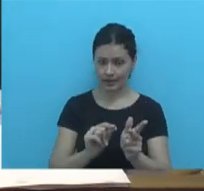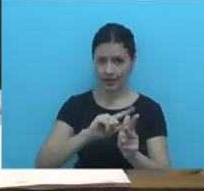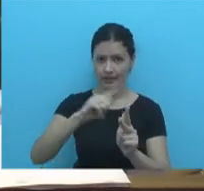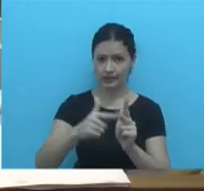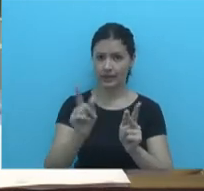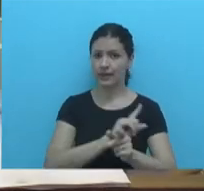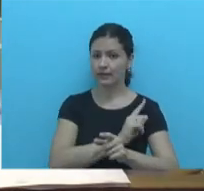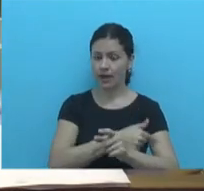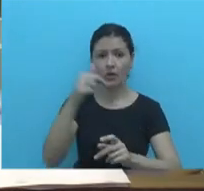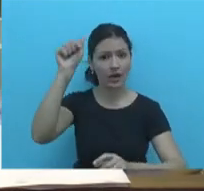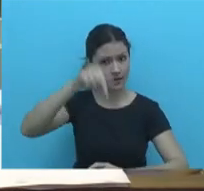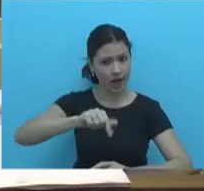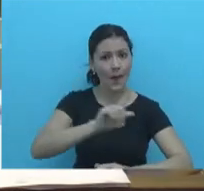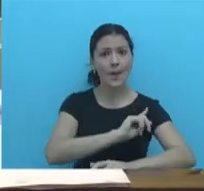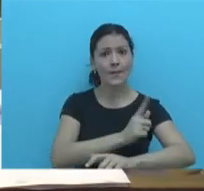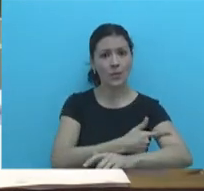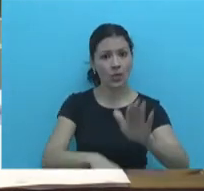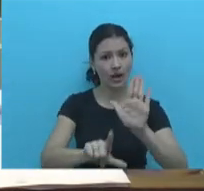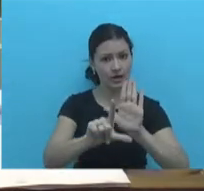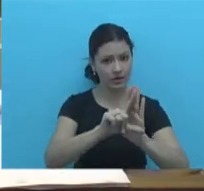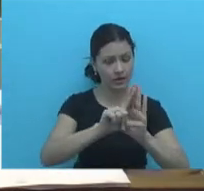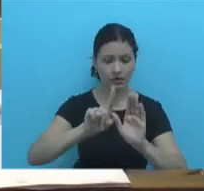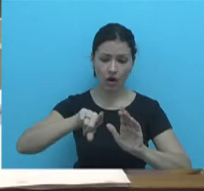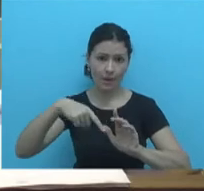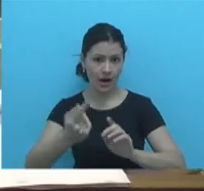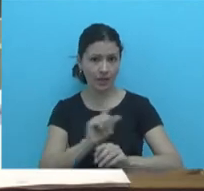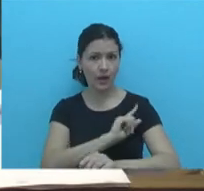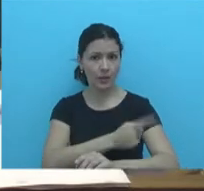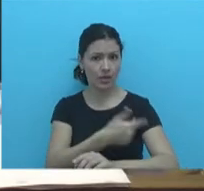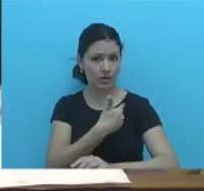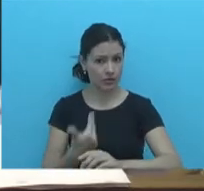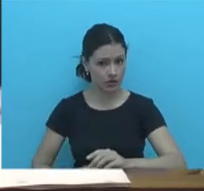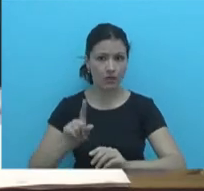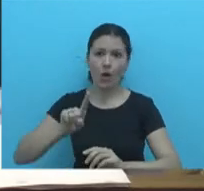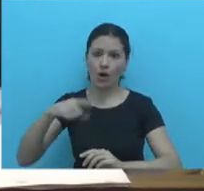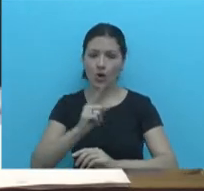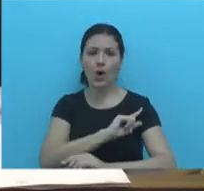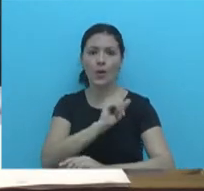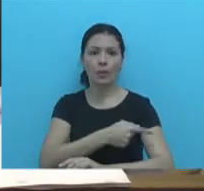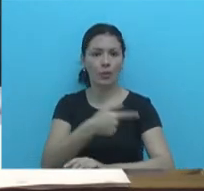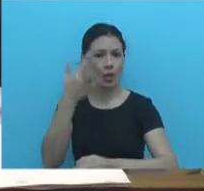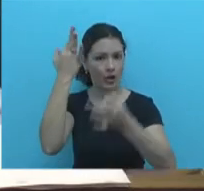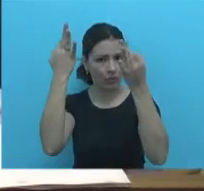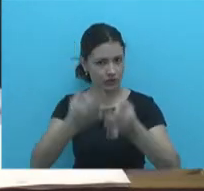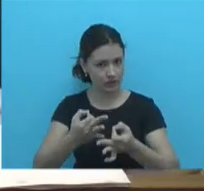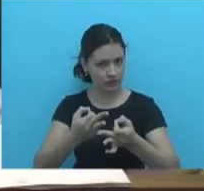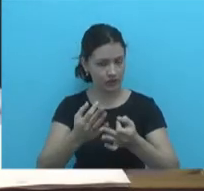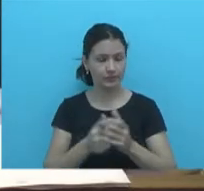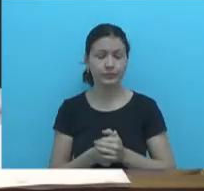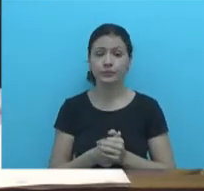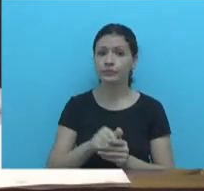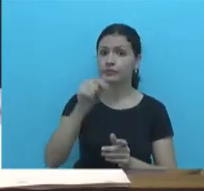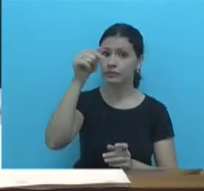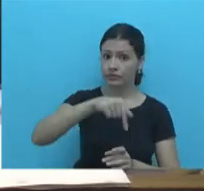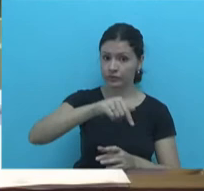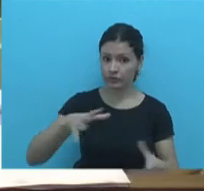Tenemos el Ejecutivo y el Judicial. Básicamente es acá donde